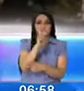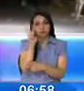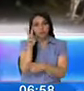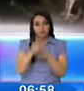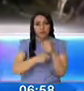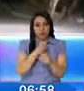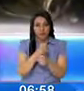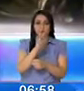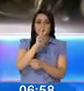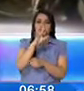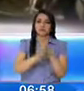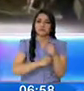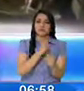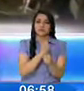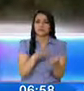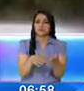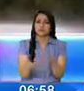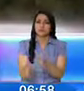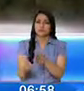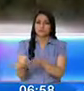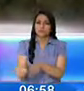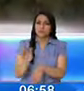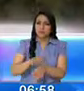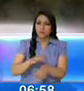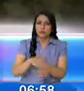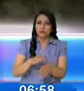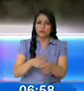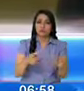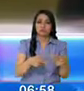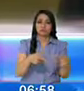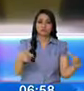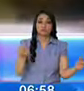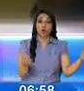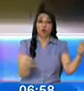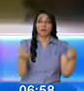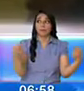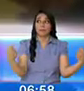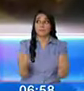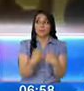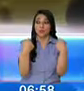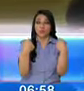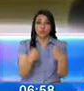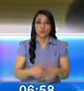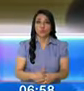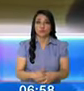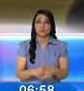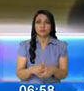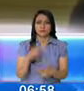años fallecieron luego de impactarse contra una volqueta. Escuché